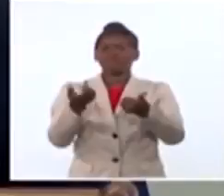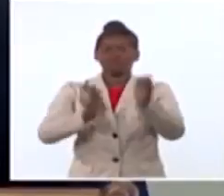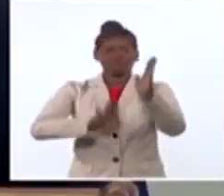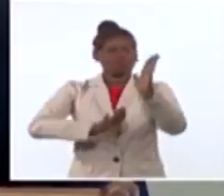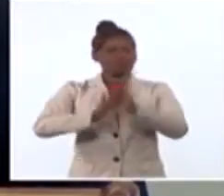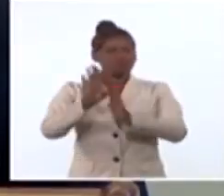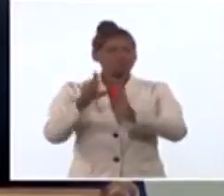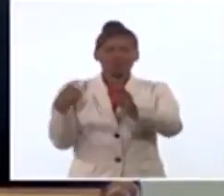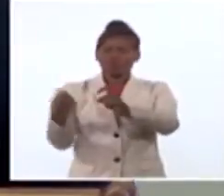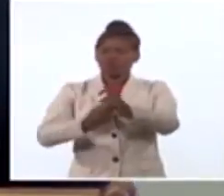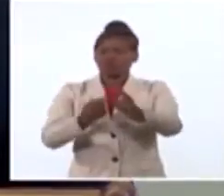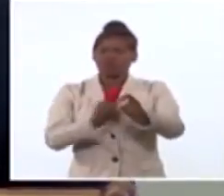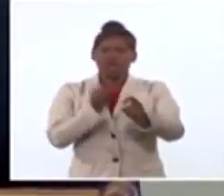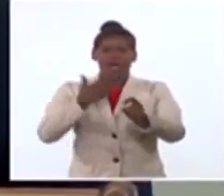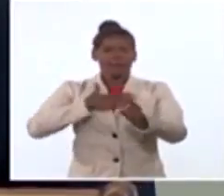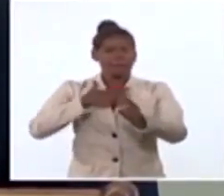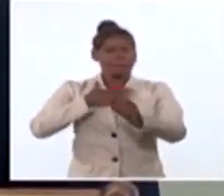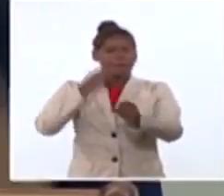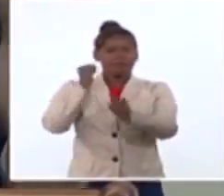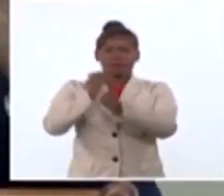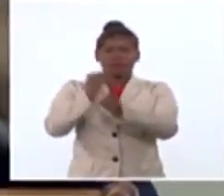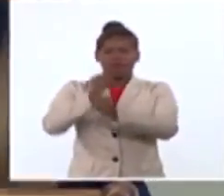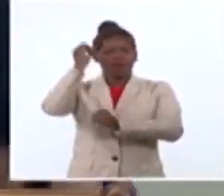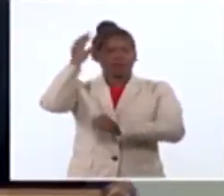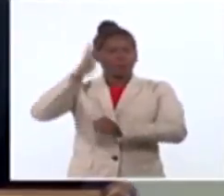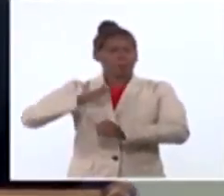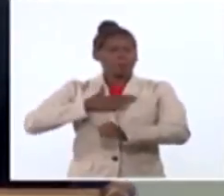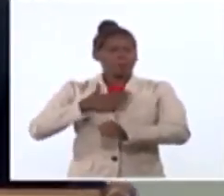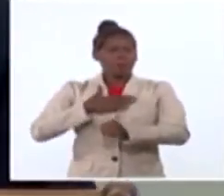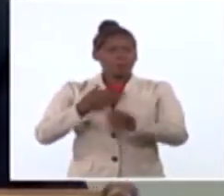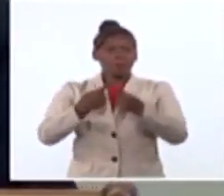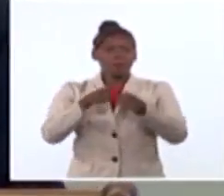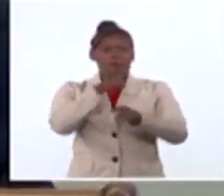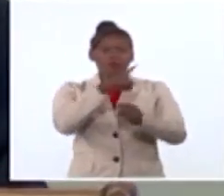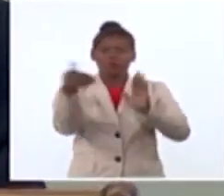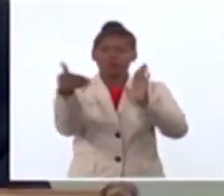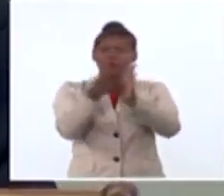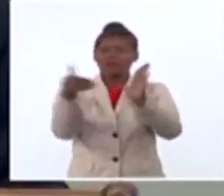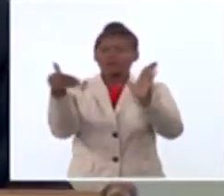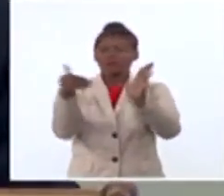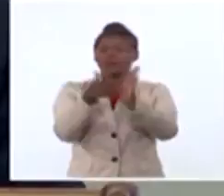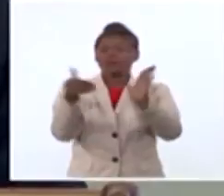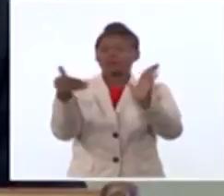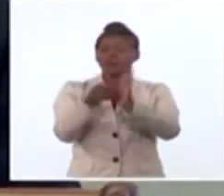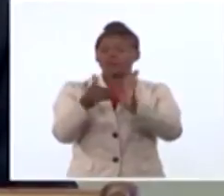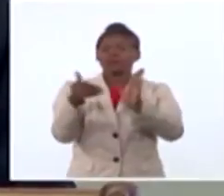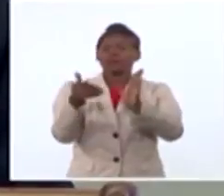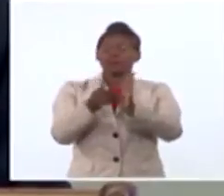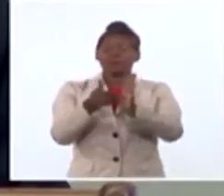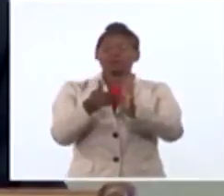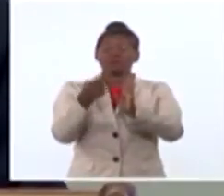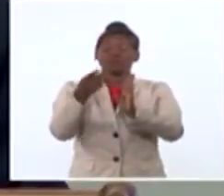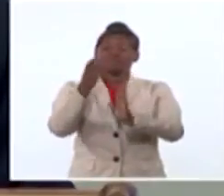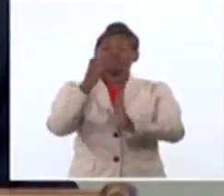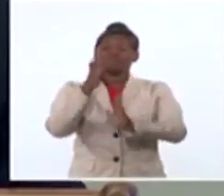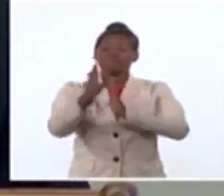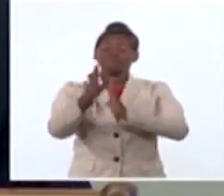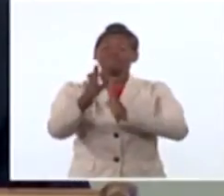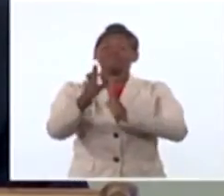determinación frente al intento de una superpotencia de intervenir en sus asuntos